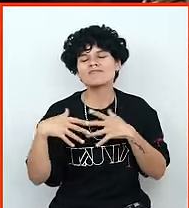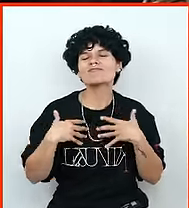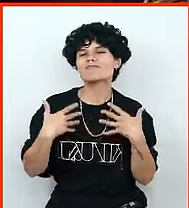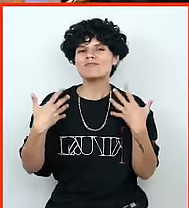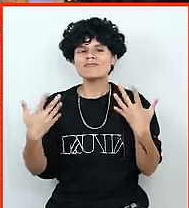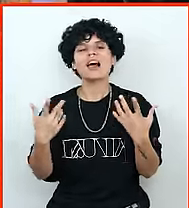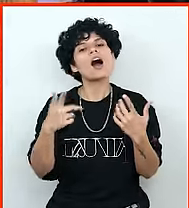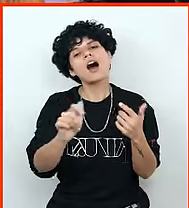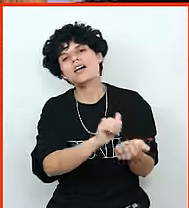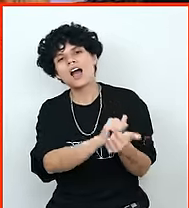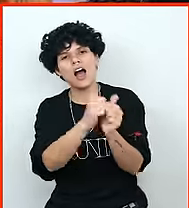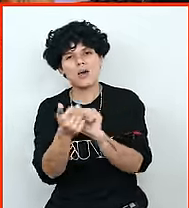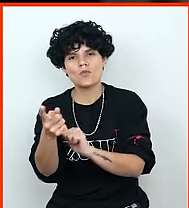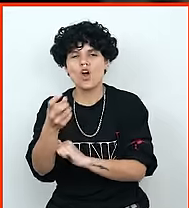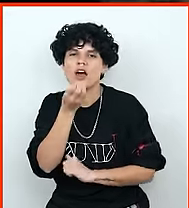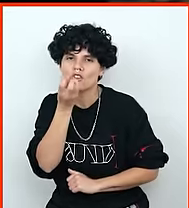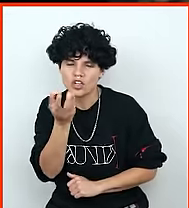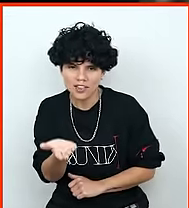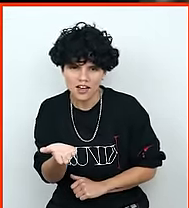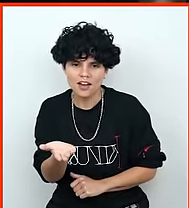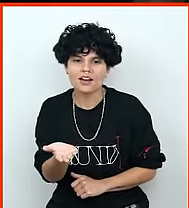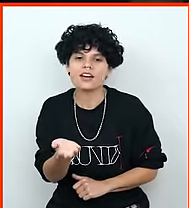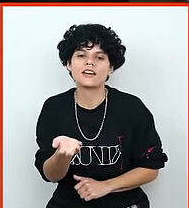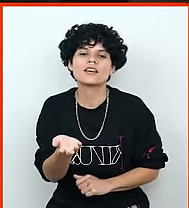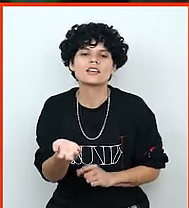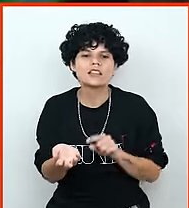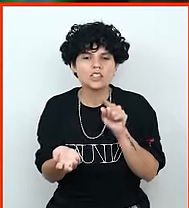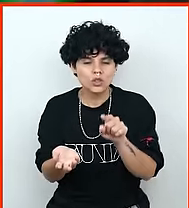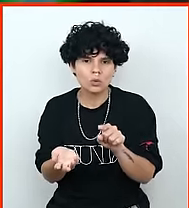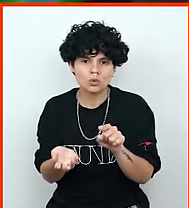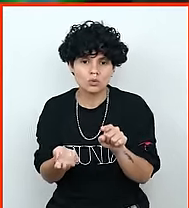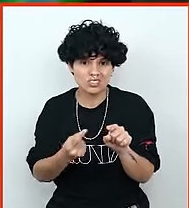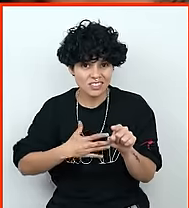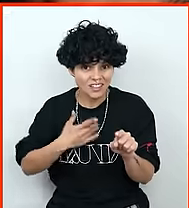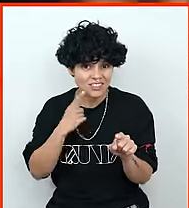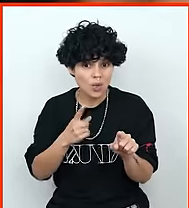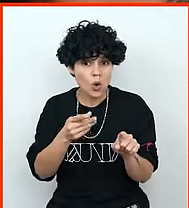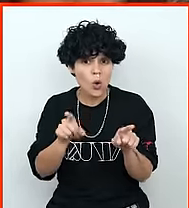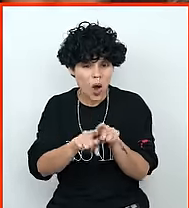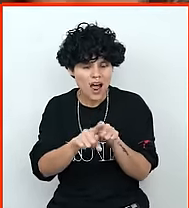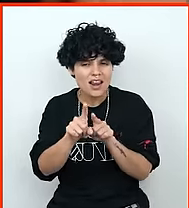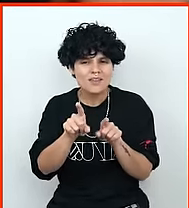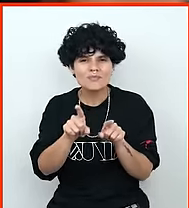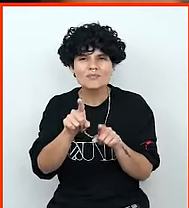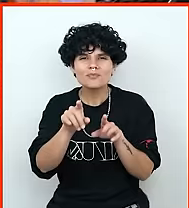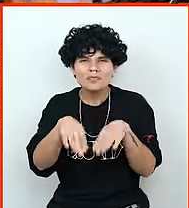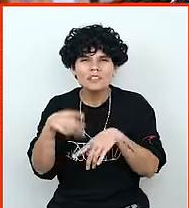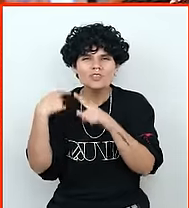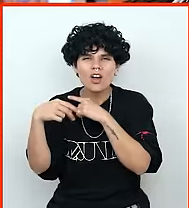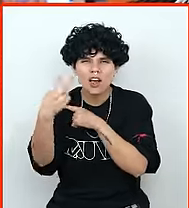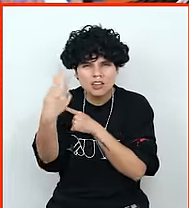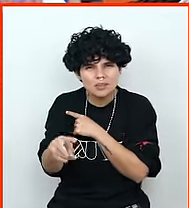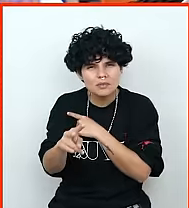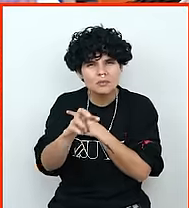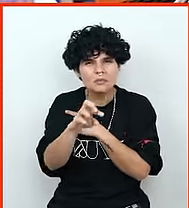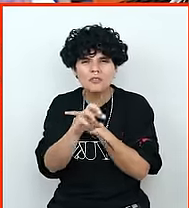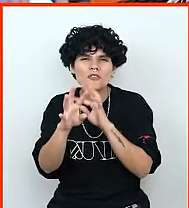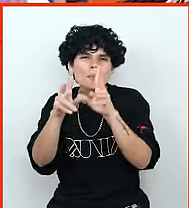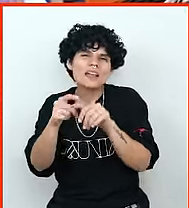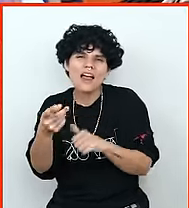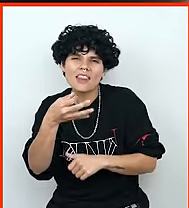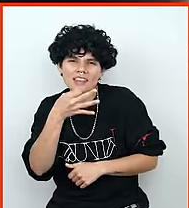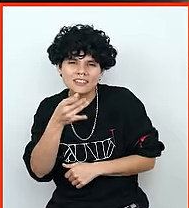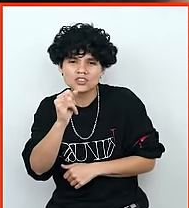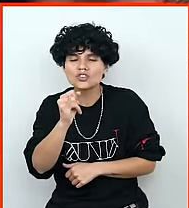de hacer vida allá. Y se fueron para allá, pues. ¿Y tú eso lo viviste, lo sentiste? Sí. ¿Todo este relato? Sí, pues sí, totalmente, porque eso como